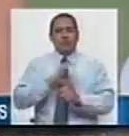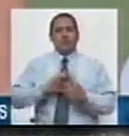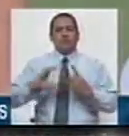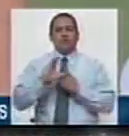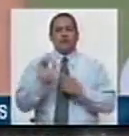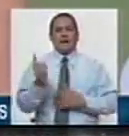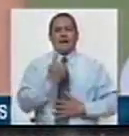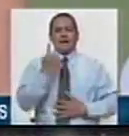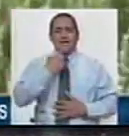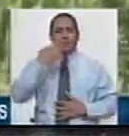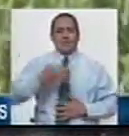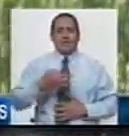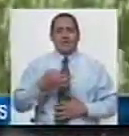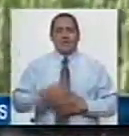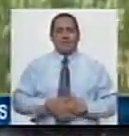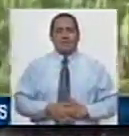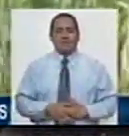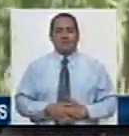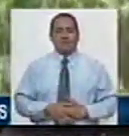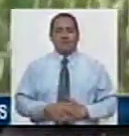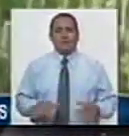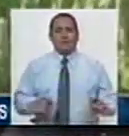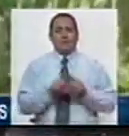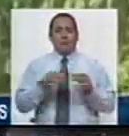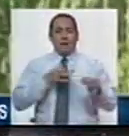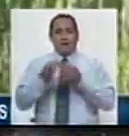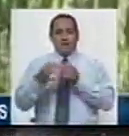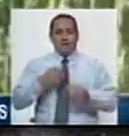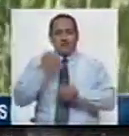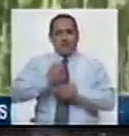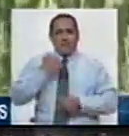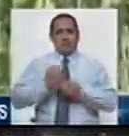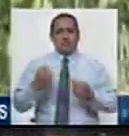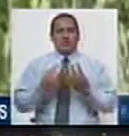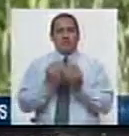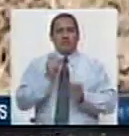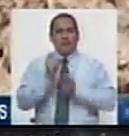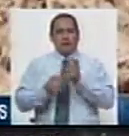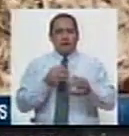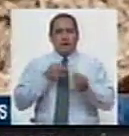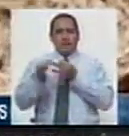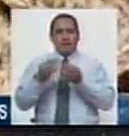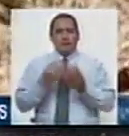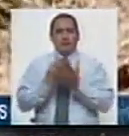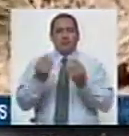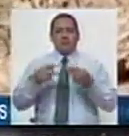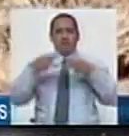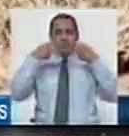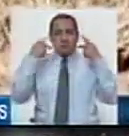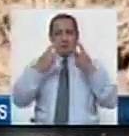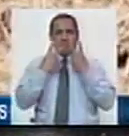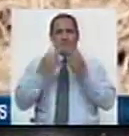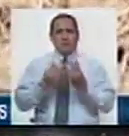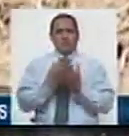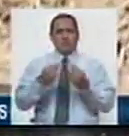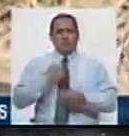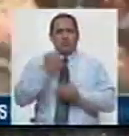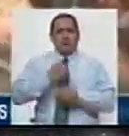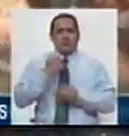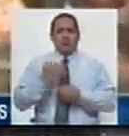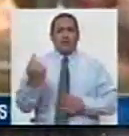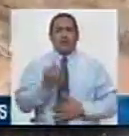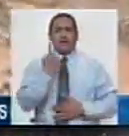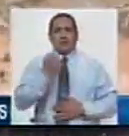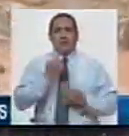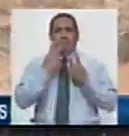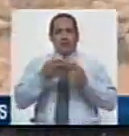culturas originarias. Alertó que el trabajo de nuestros agricultores e indígenas se ve amenazado día a día por las actividades extractivas,